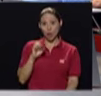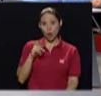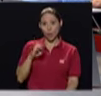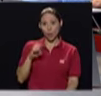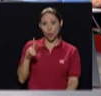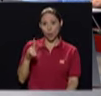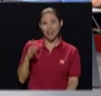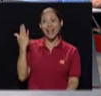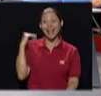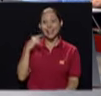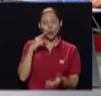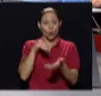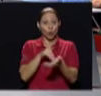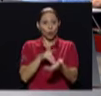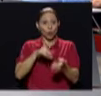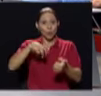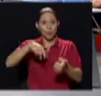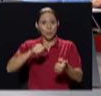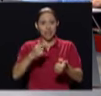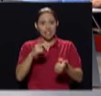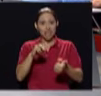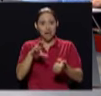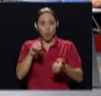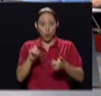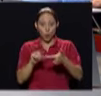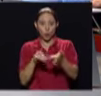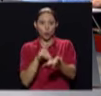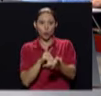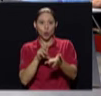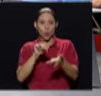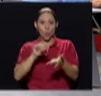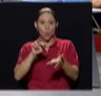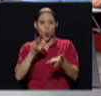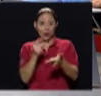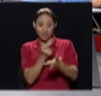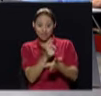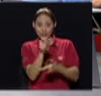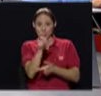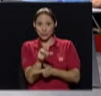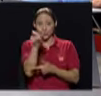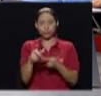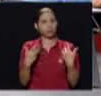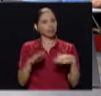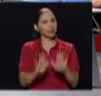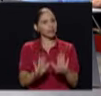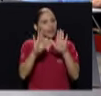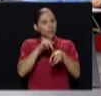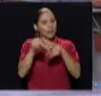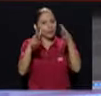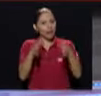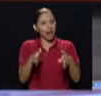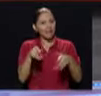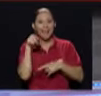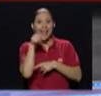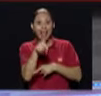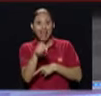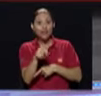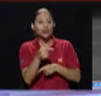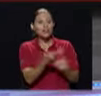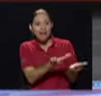el doctor Pacheco y el doctor Mora son dos excelentes profesionales y ellos están llevando a estudiantes a aprender